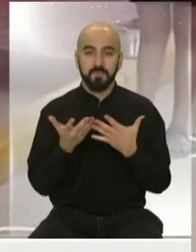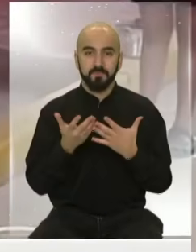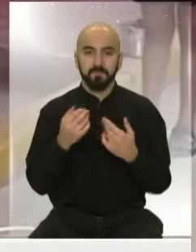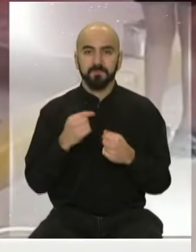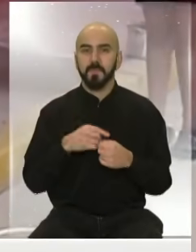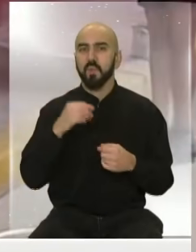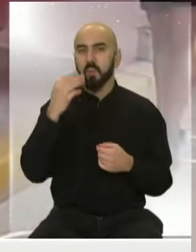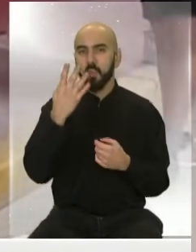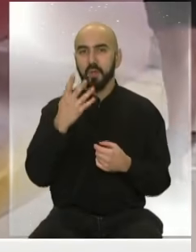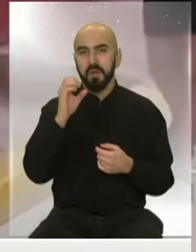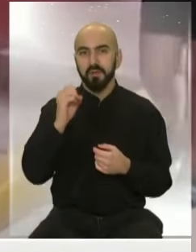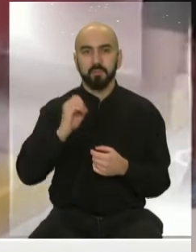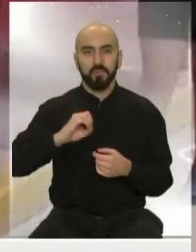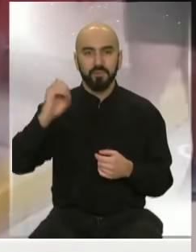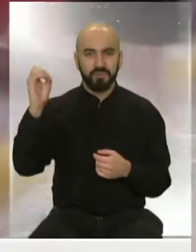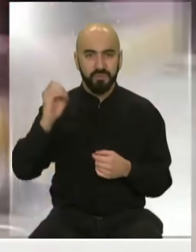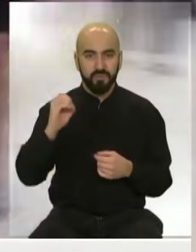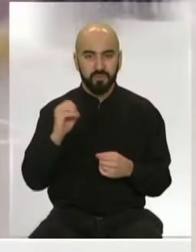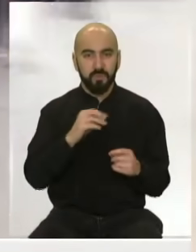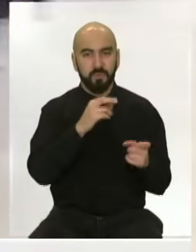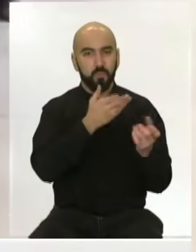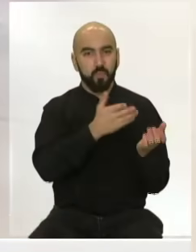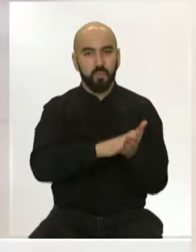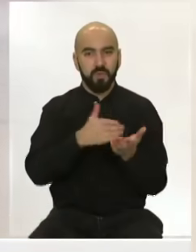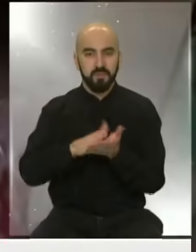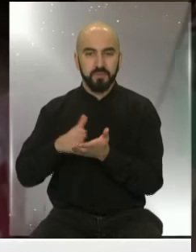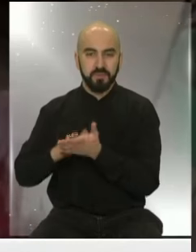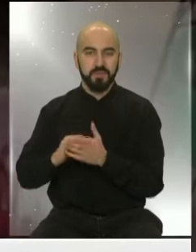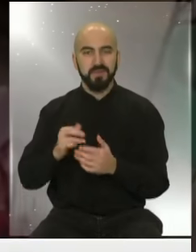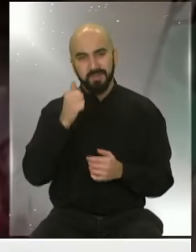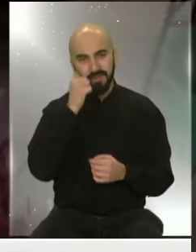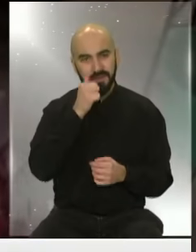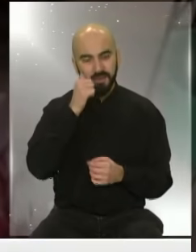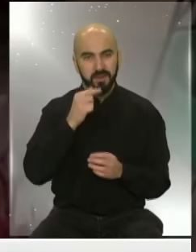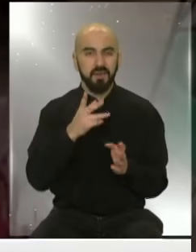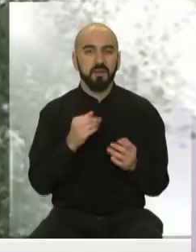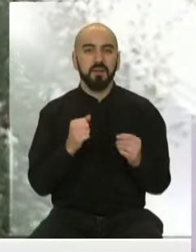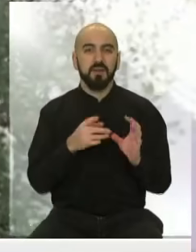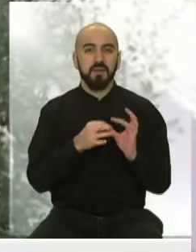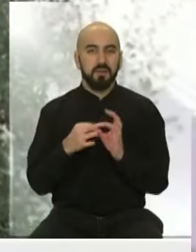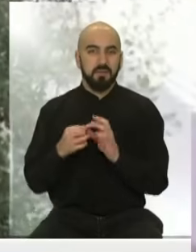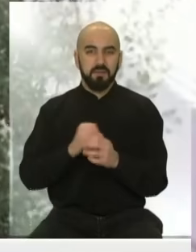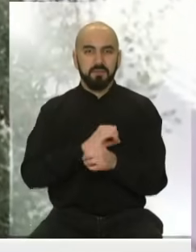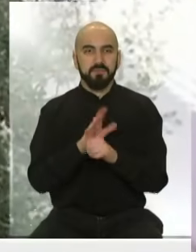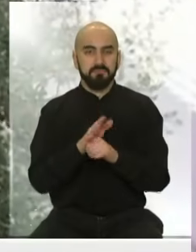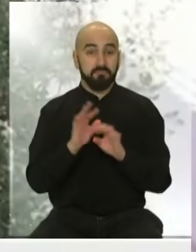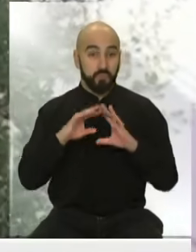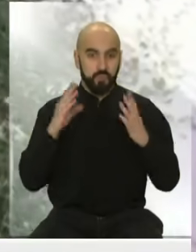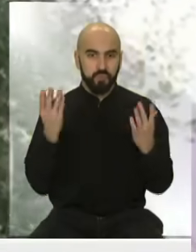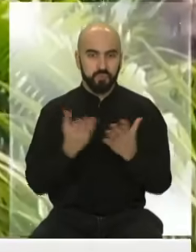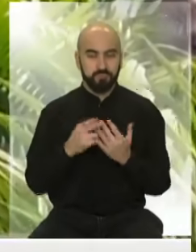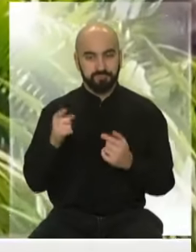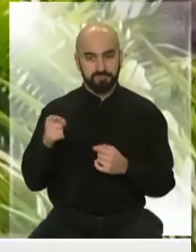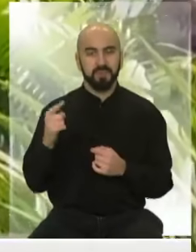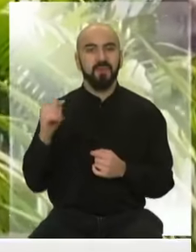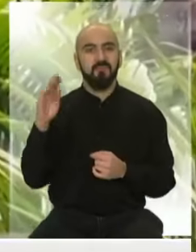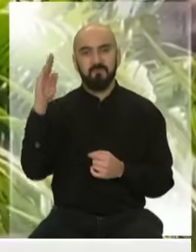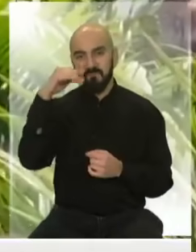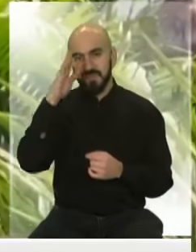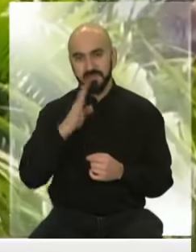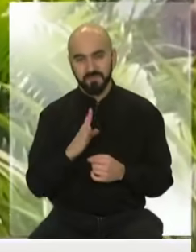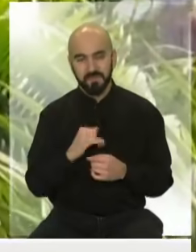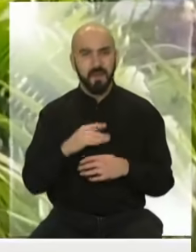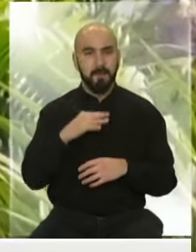Registra el 40% de las muertes diarias por COVID-19 En el mundo, Brasil, México, Perú y